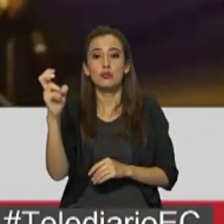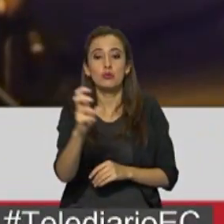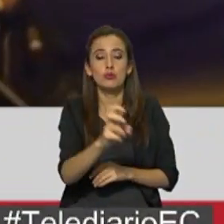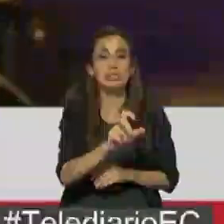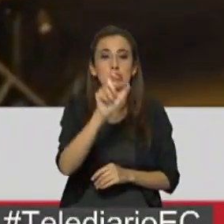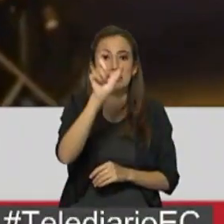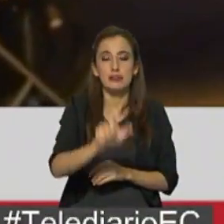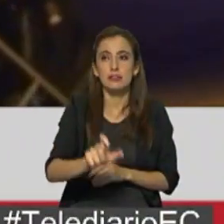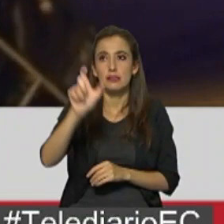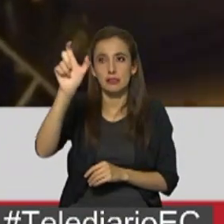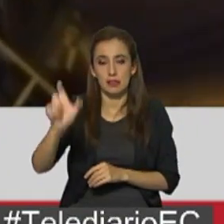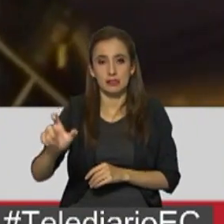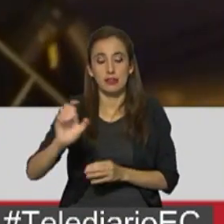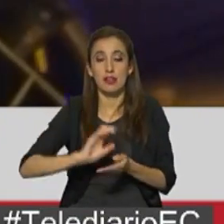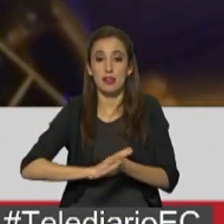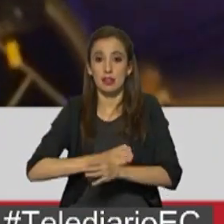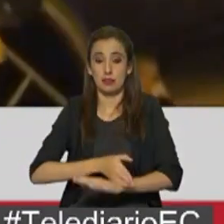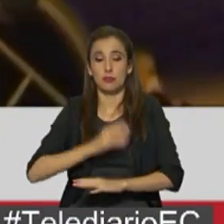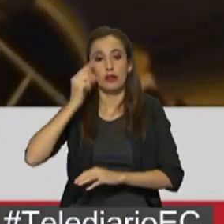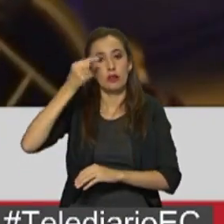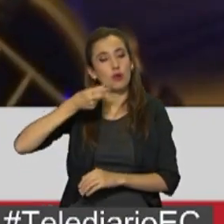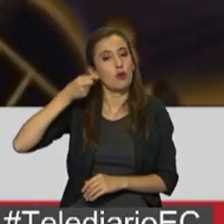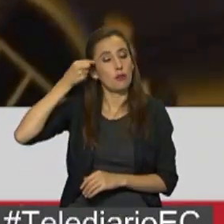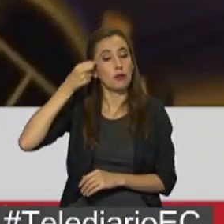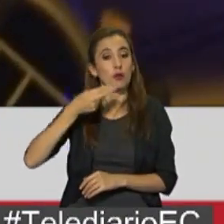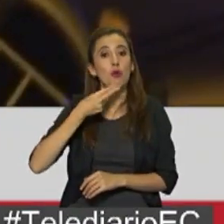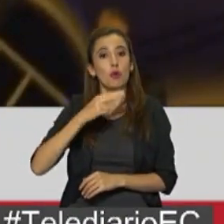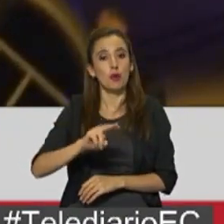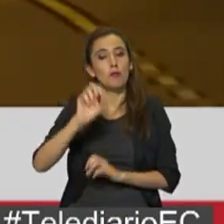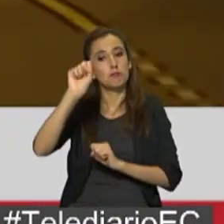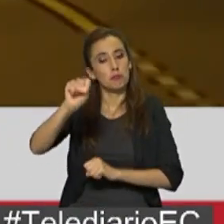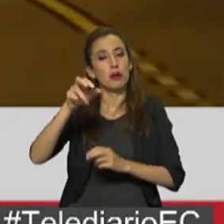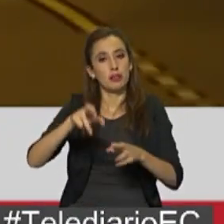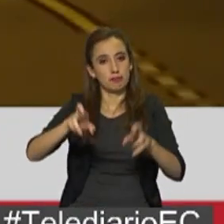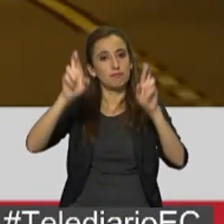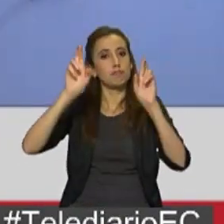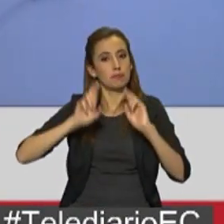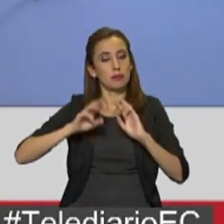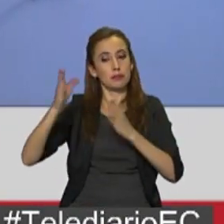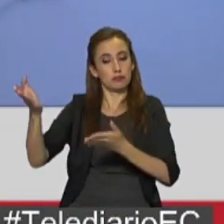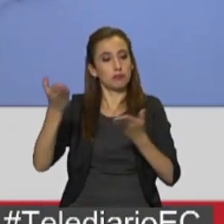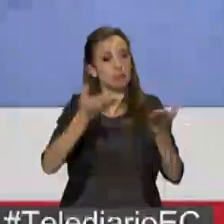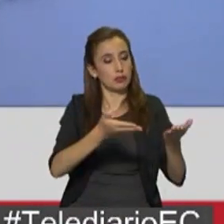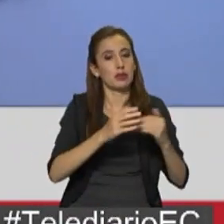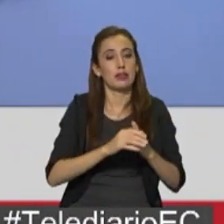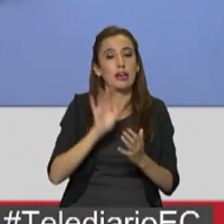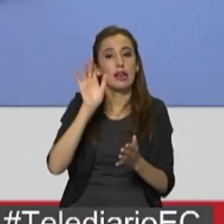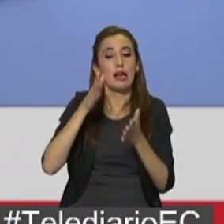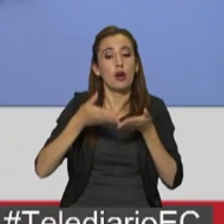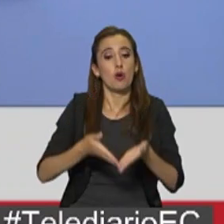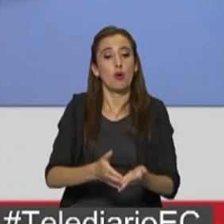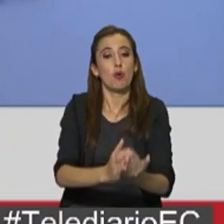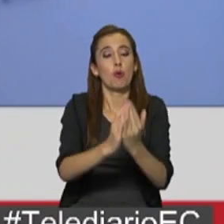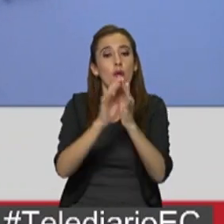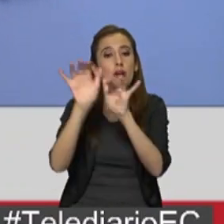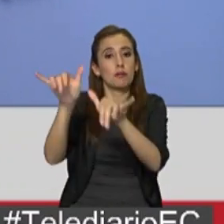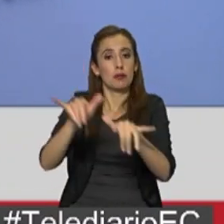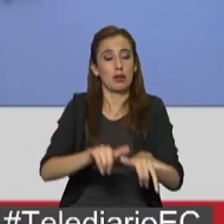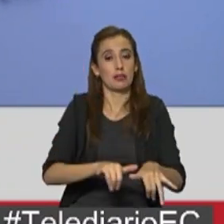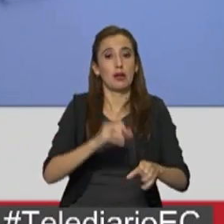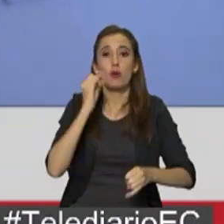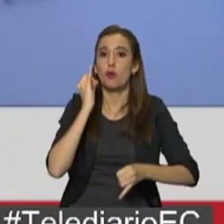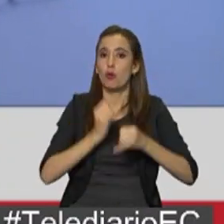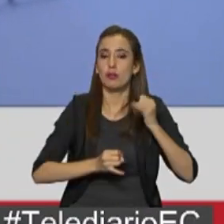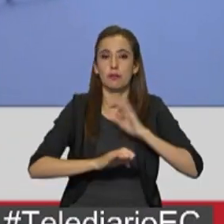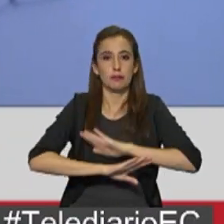embarcación luego que el gobierno de uruguay le permitió al crucero atracar en el puerto de montevideo con esta operación el país sudamericano cerró los corredores